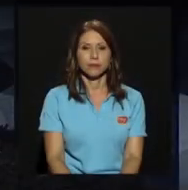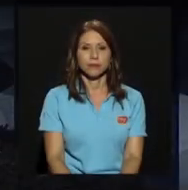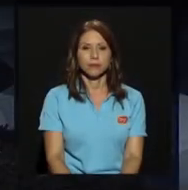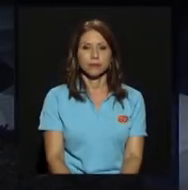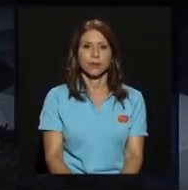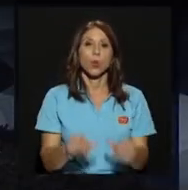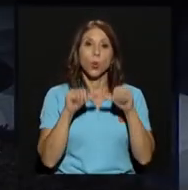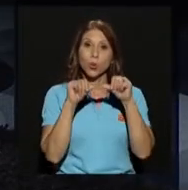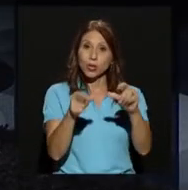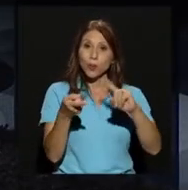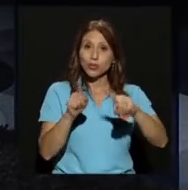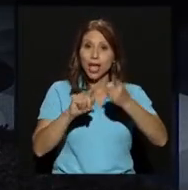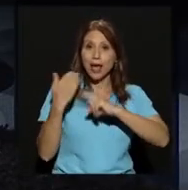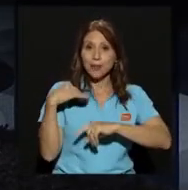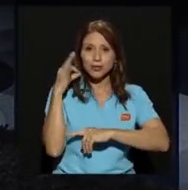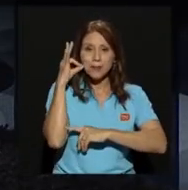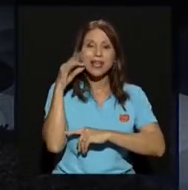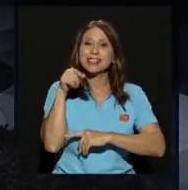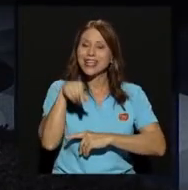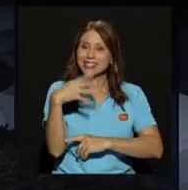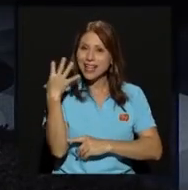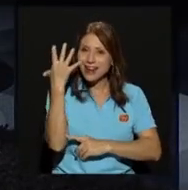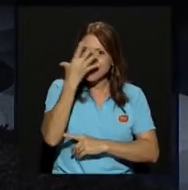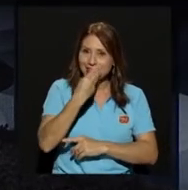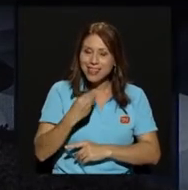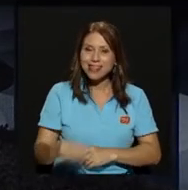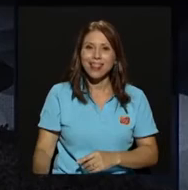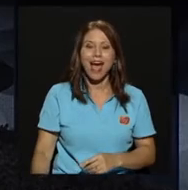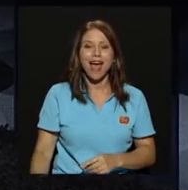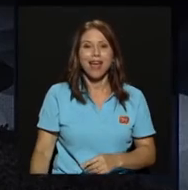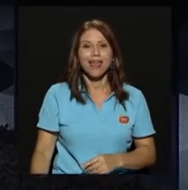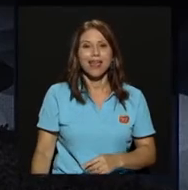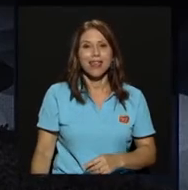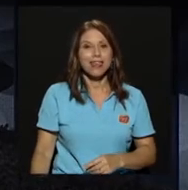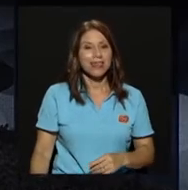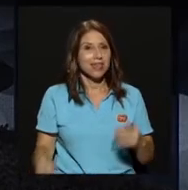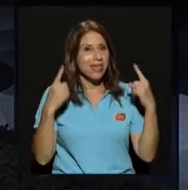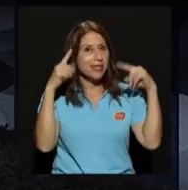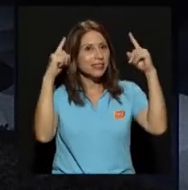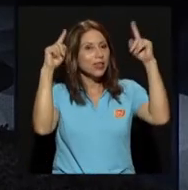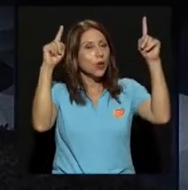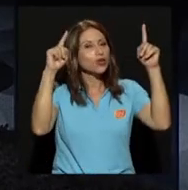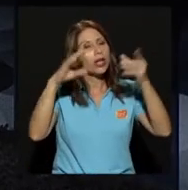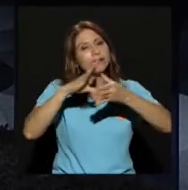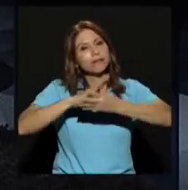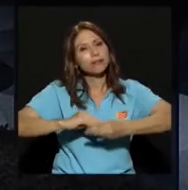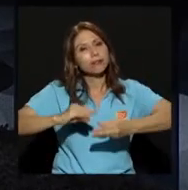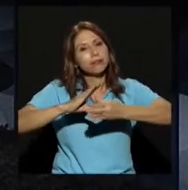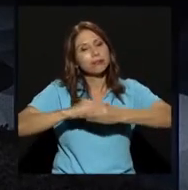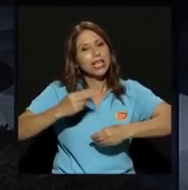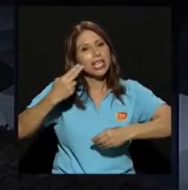continuamos amigas y amigos en esta linda exitosa historia